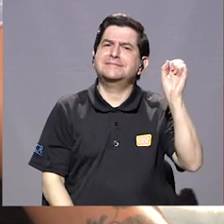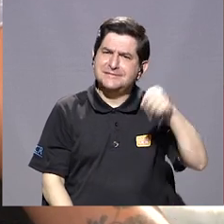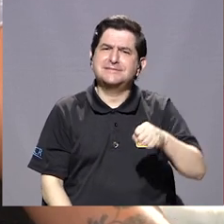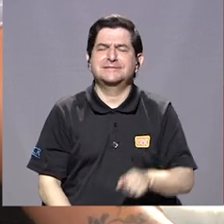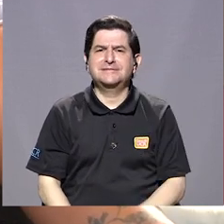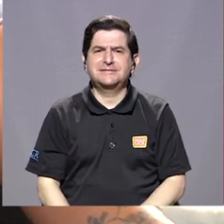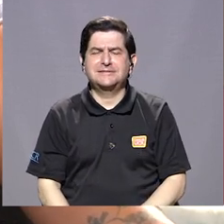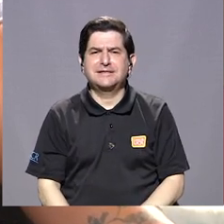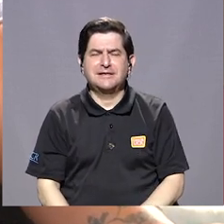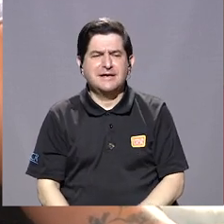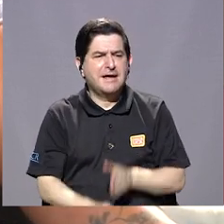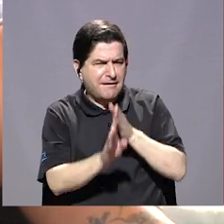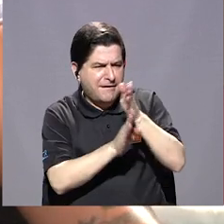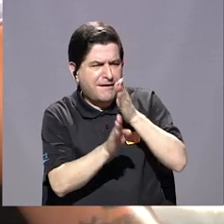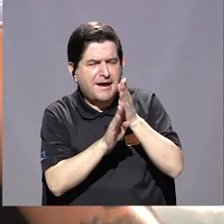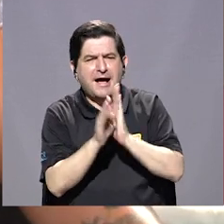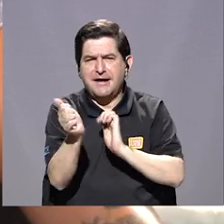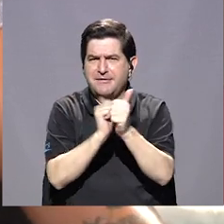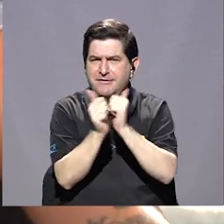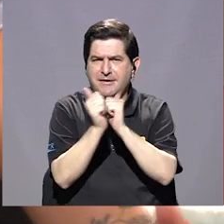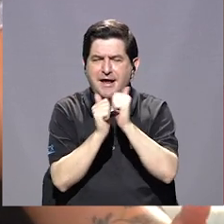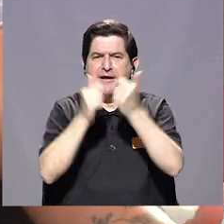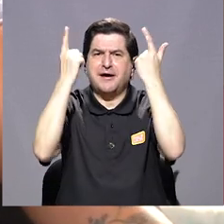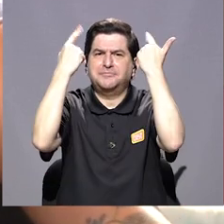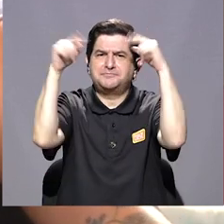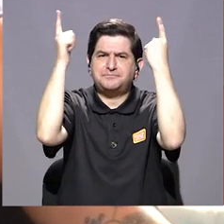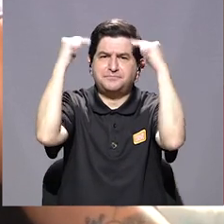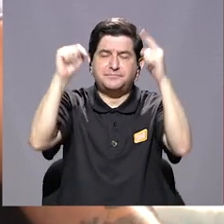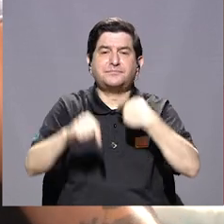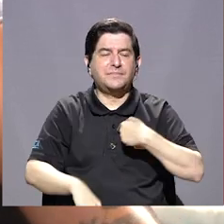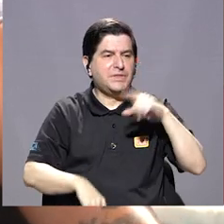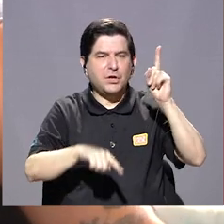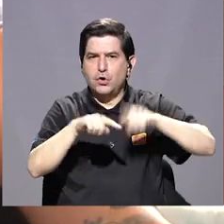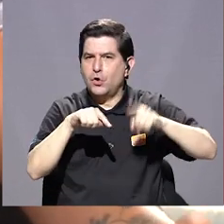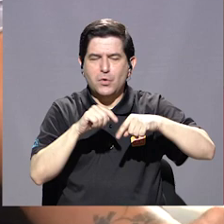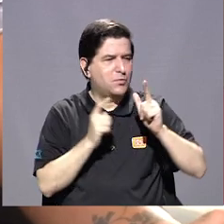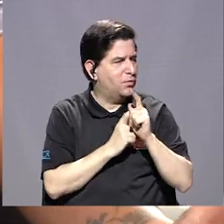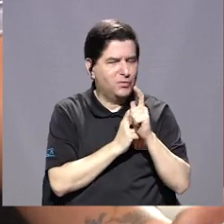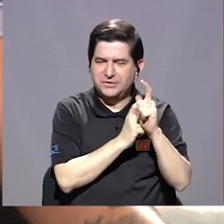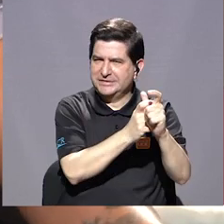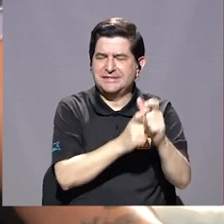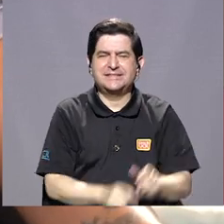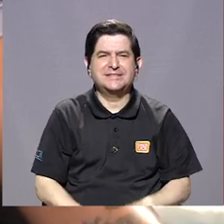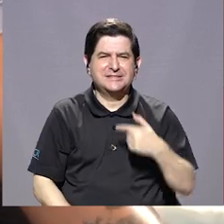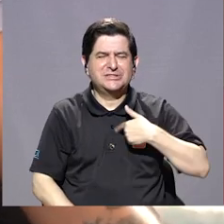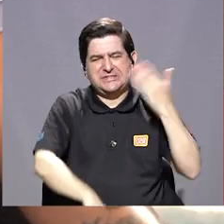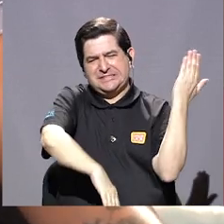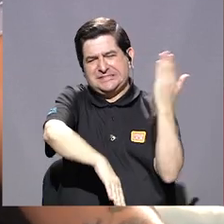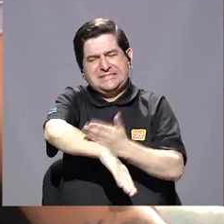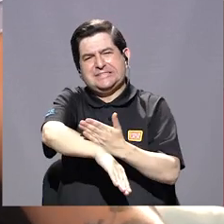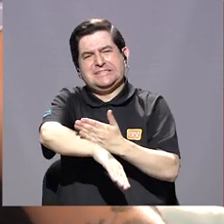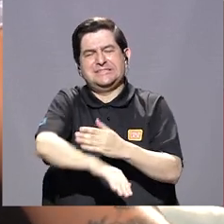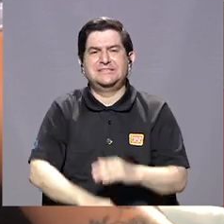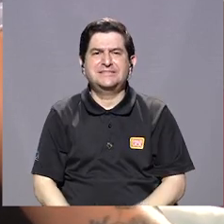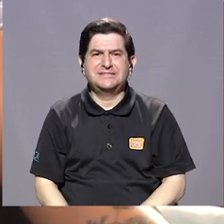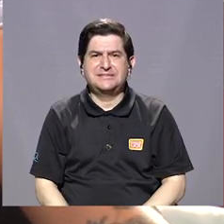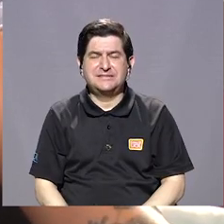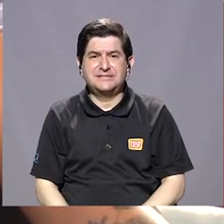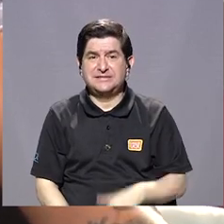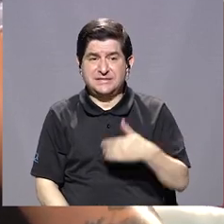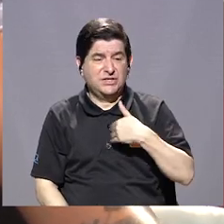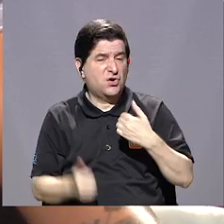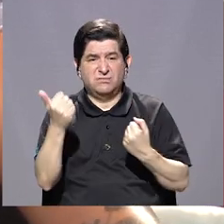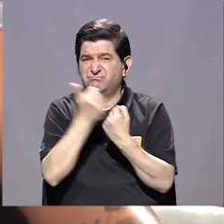de tener una carrera deportiva exitosa. Yo no lo logré en el atletismo, me lesioné, no había